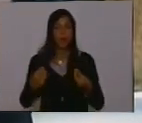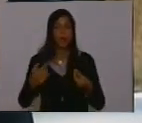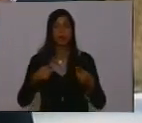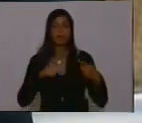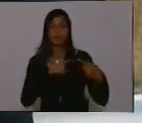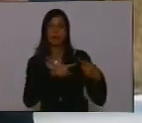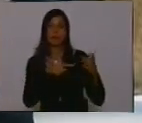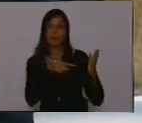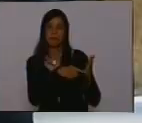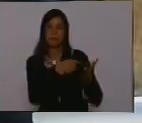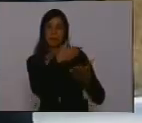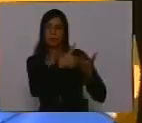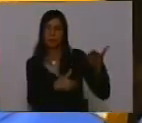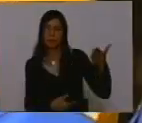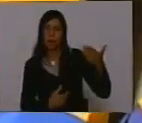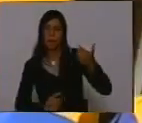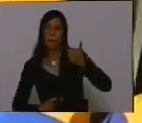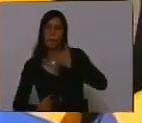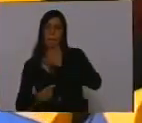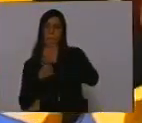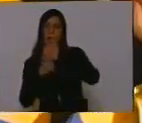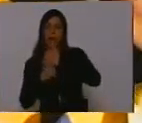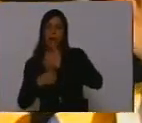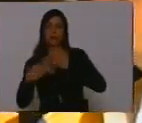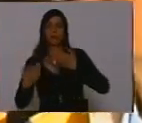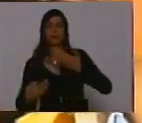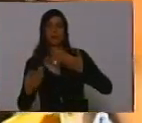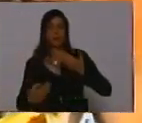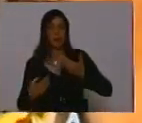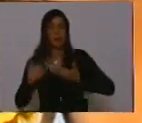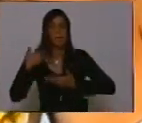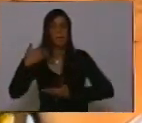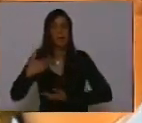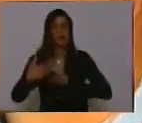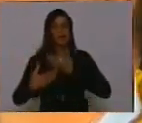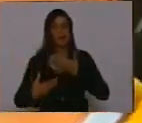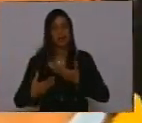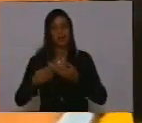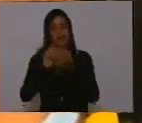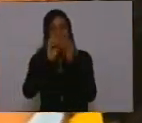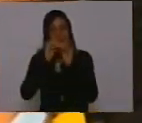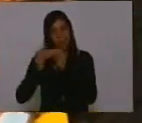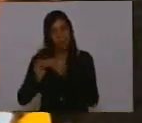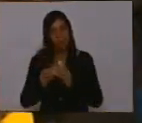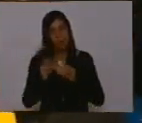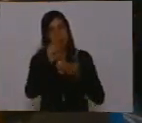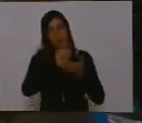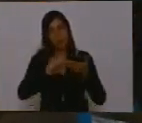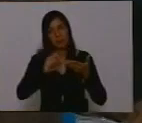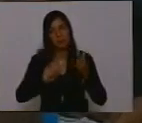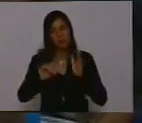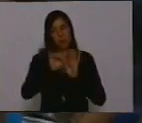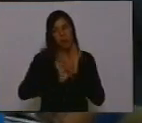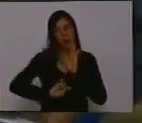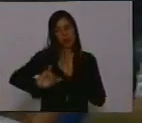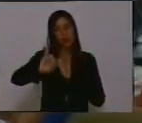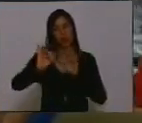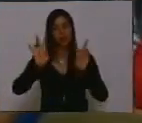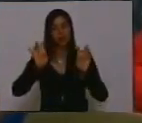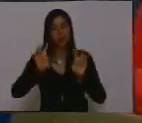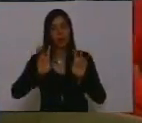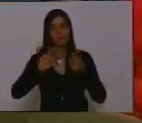base, fundamento y legitimidad del proceso constituyente que estamos viviendo y que no